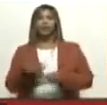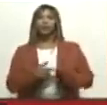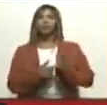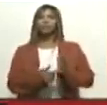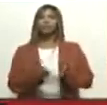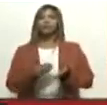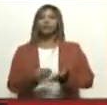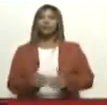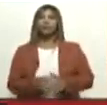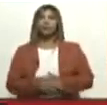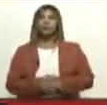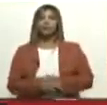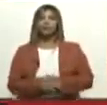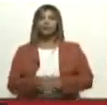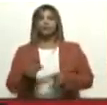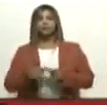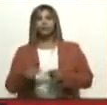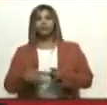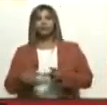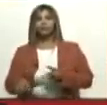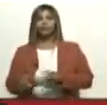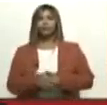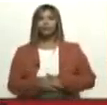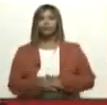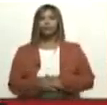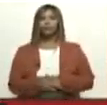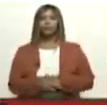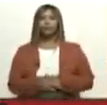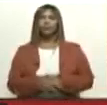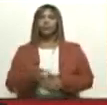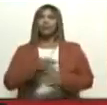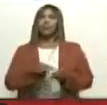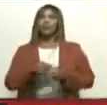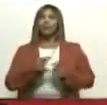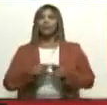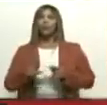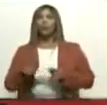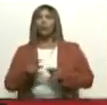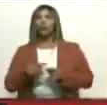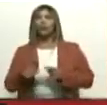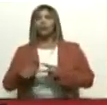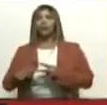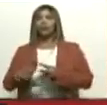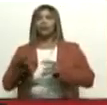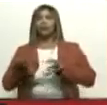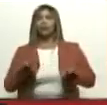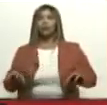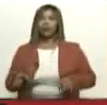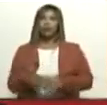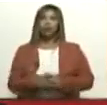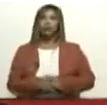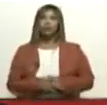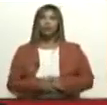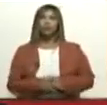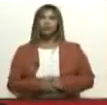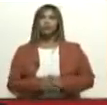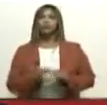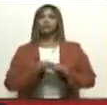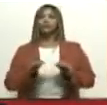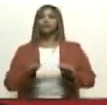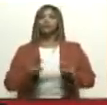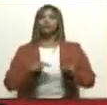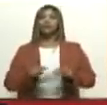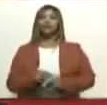libro. En fin, poetas y escritores de diferentes regiones los convocan a la